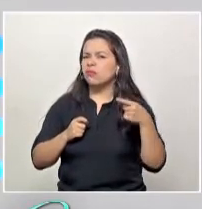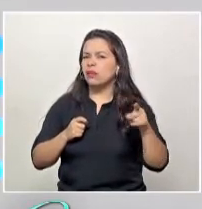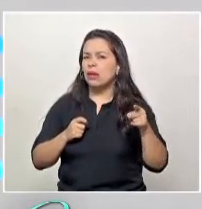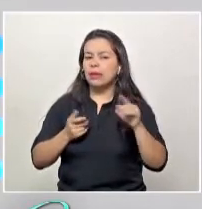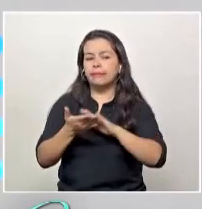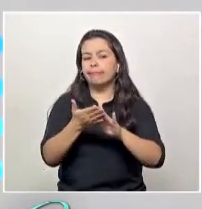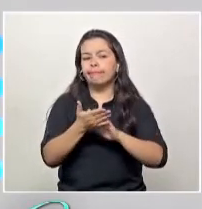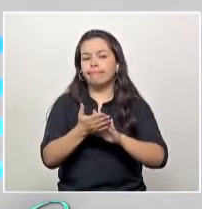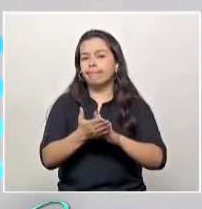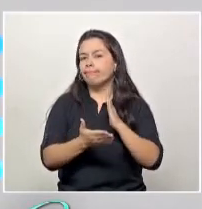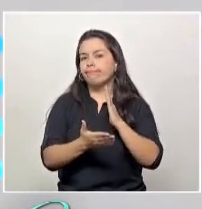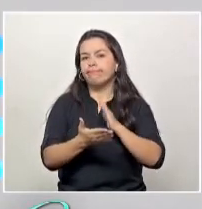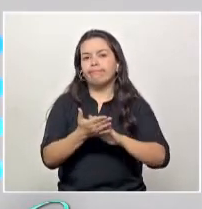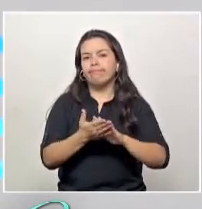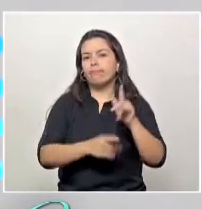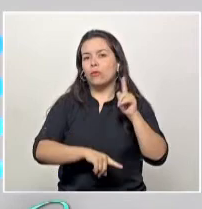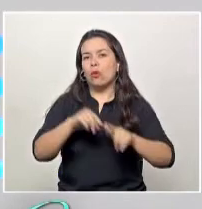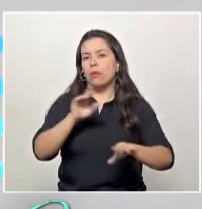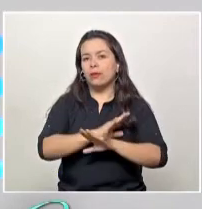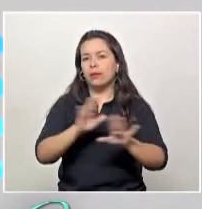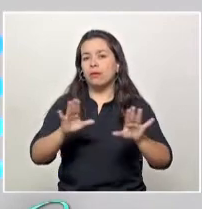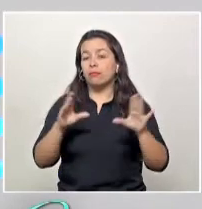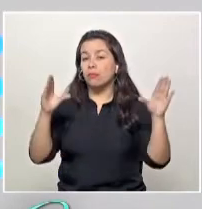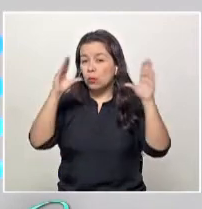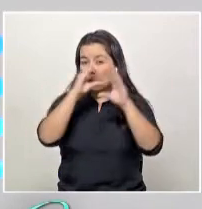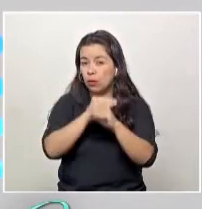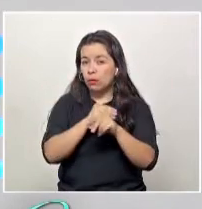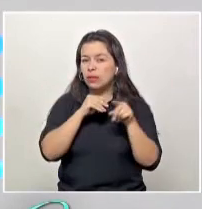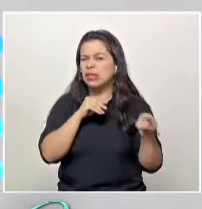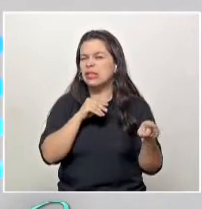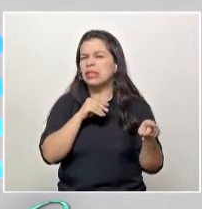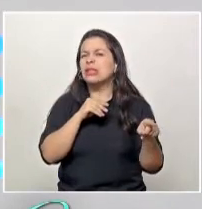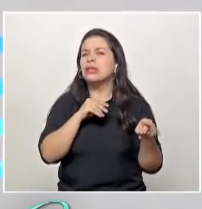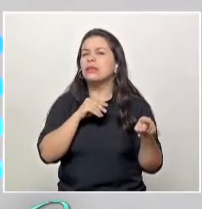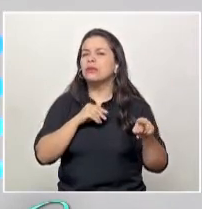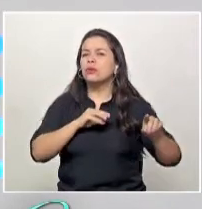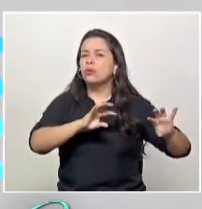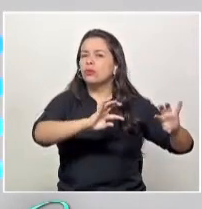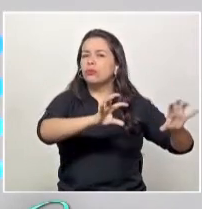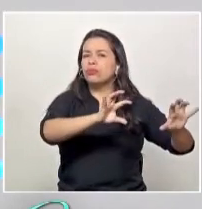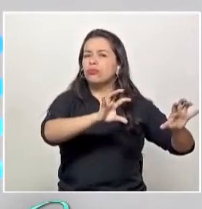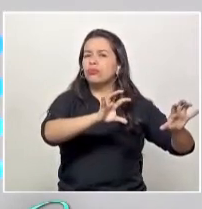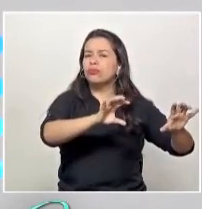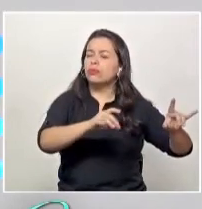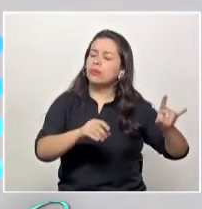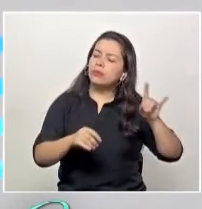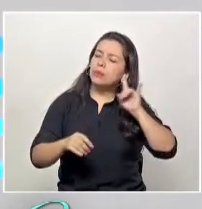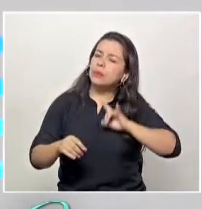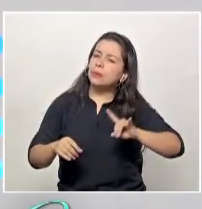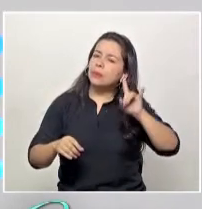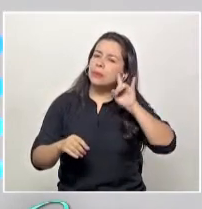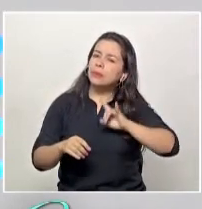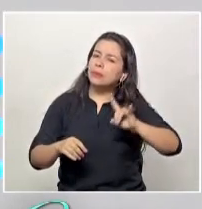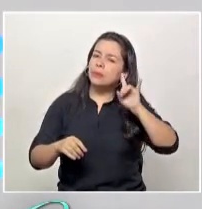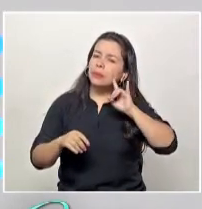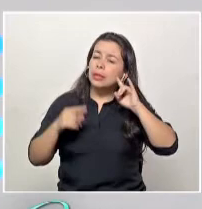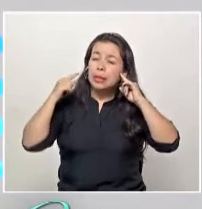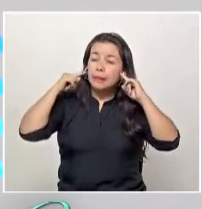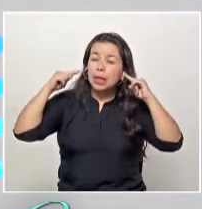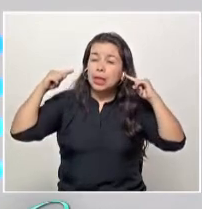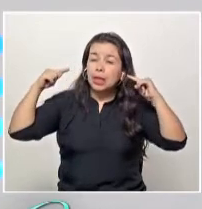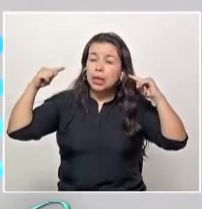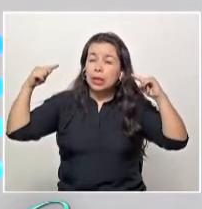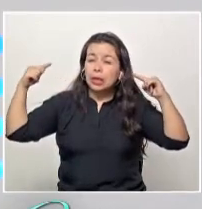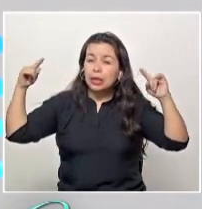cura y ella ya por la noche le toca dejar el radio puesto para poder dormir porque el ruidito que produce en los oídos no la deja dormir.